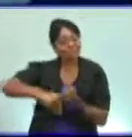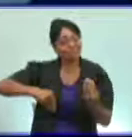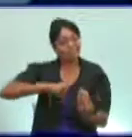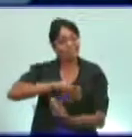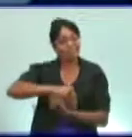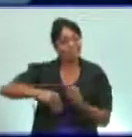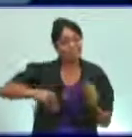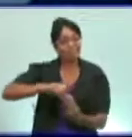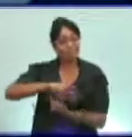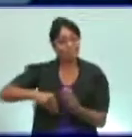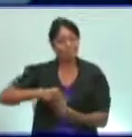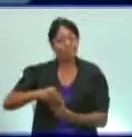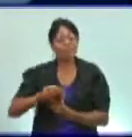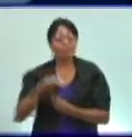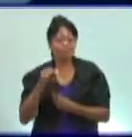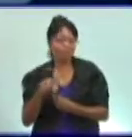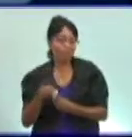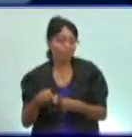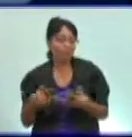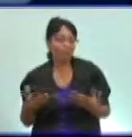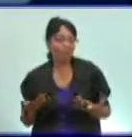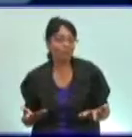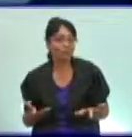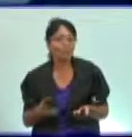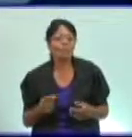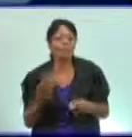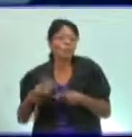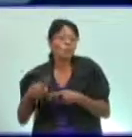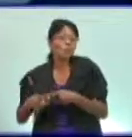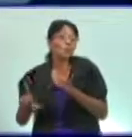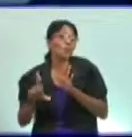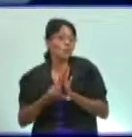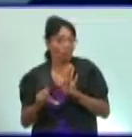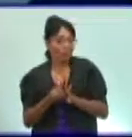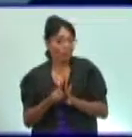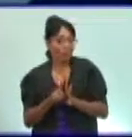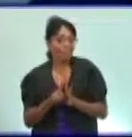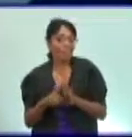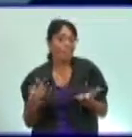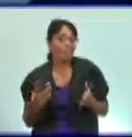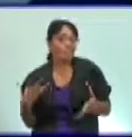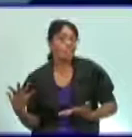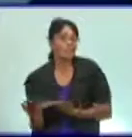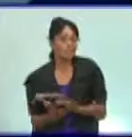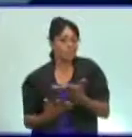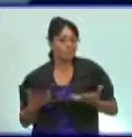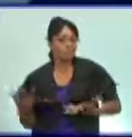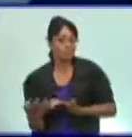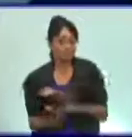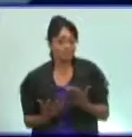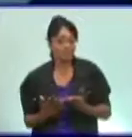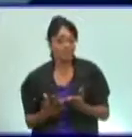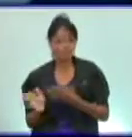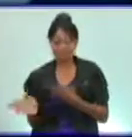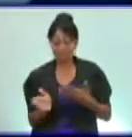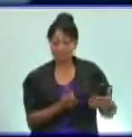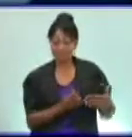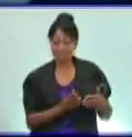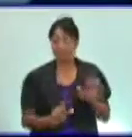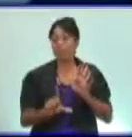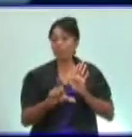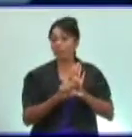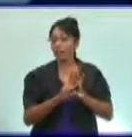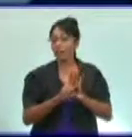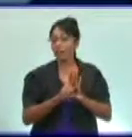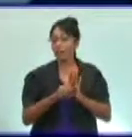que las demás leyes estén también en constante intercambio con ella. Por ejemplo, vamos a pasar a otra ley. La ley de continuidad de la